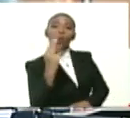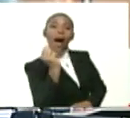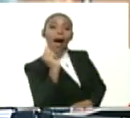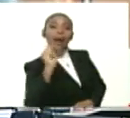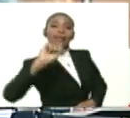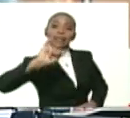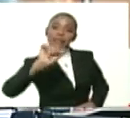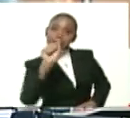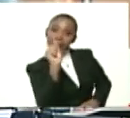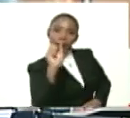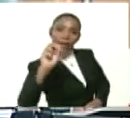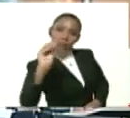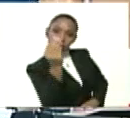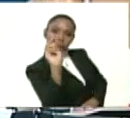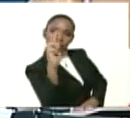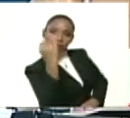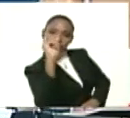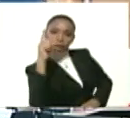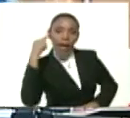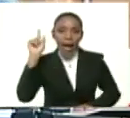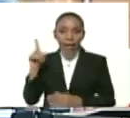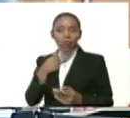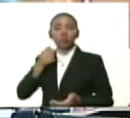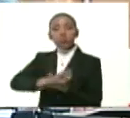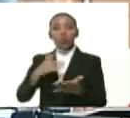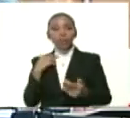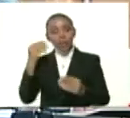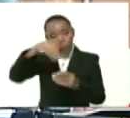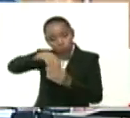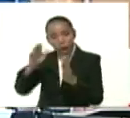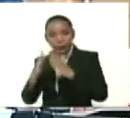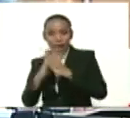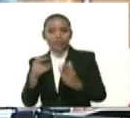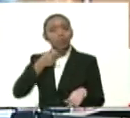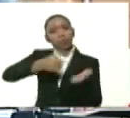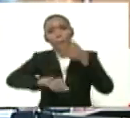dicen que hay más de 500 cadáveres en las casas. Y los cadáveres están en las calles.